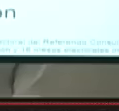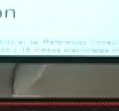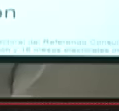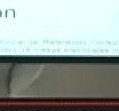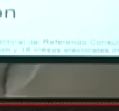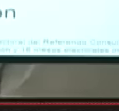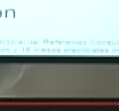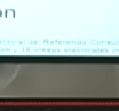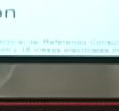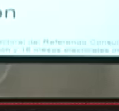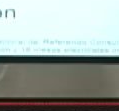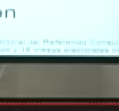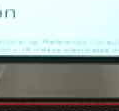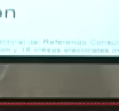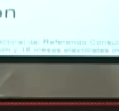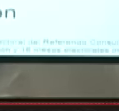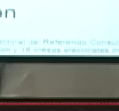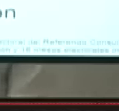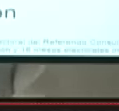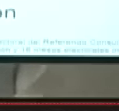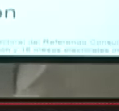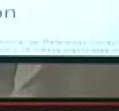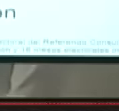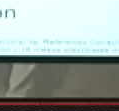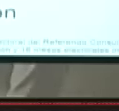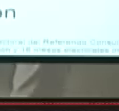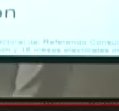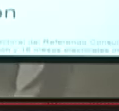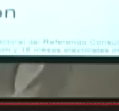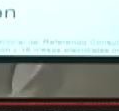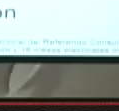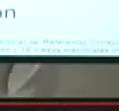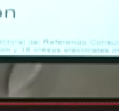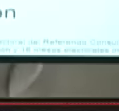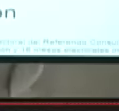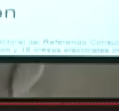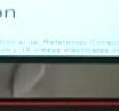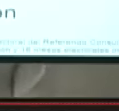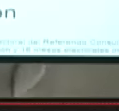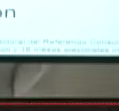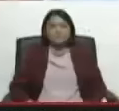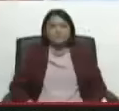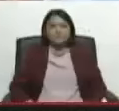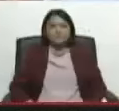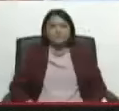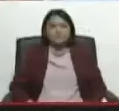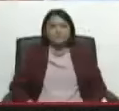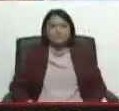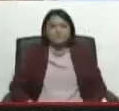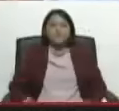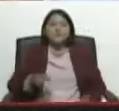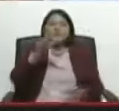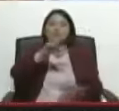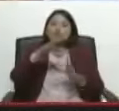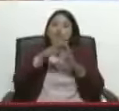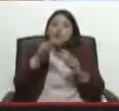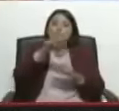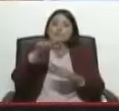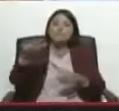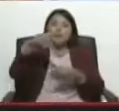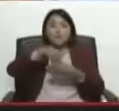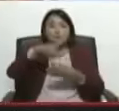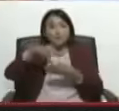28.027 mesas electorales. Para facilitar a todos los electores y